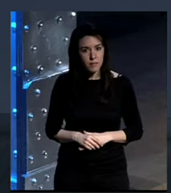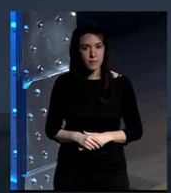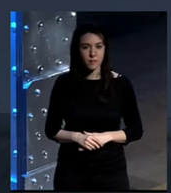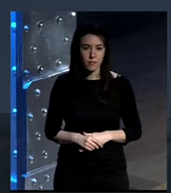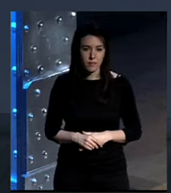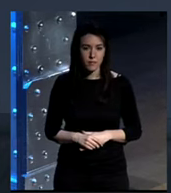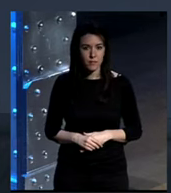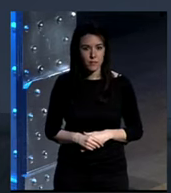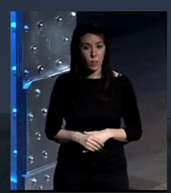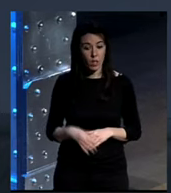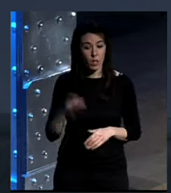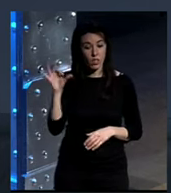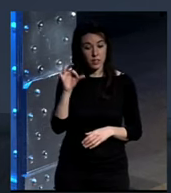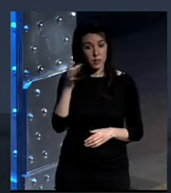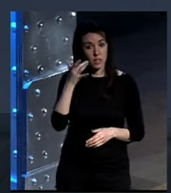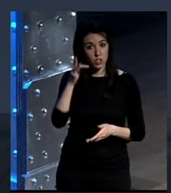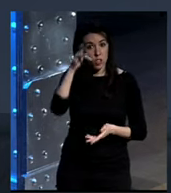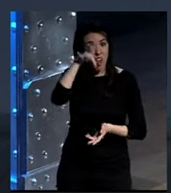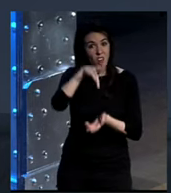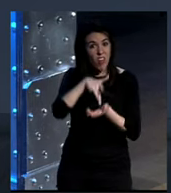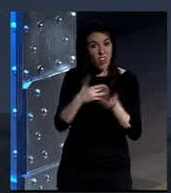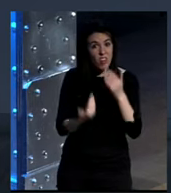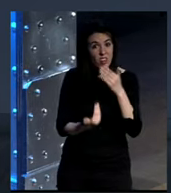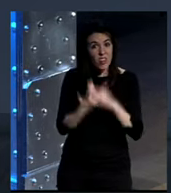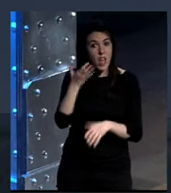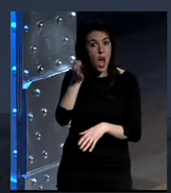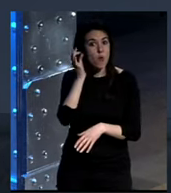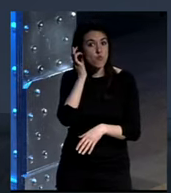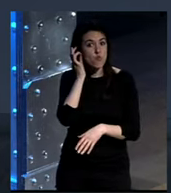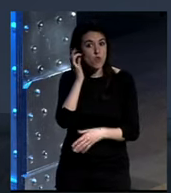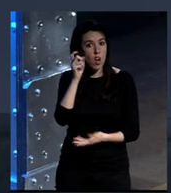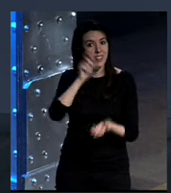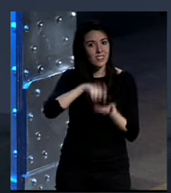Sebastián, el Día de la Mujer Telegrafista,